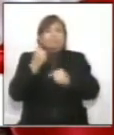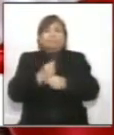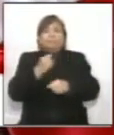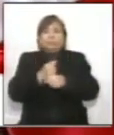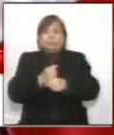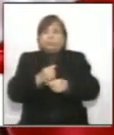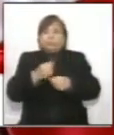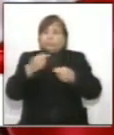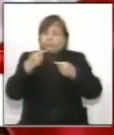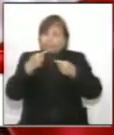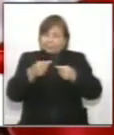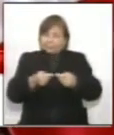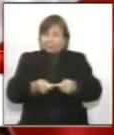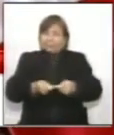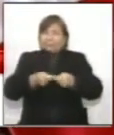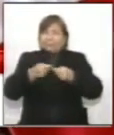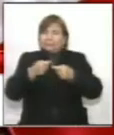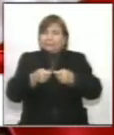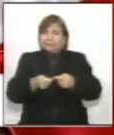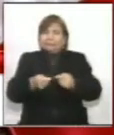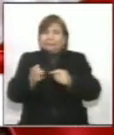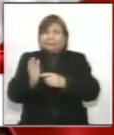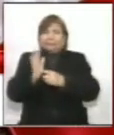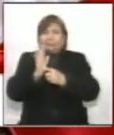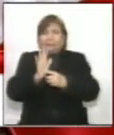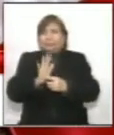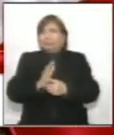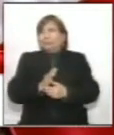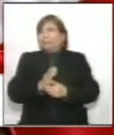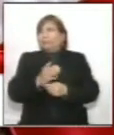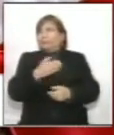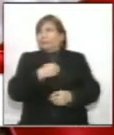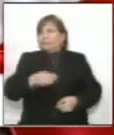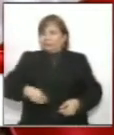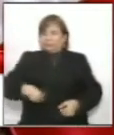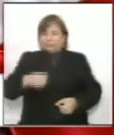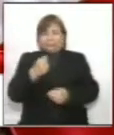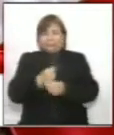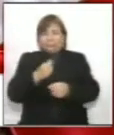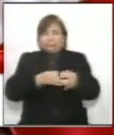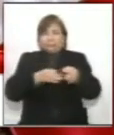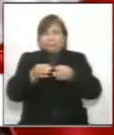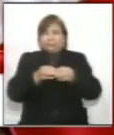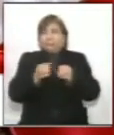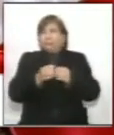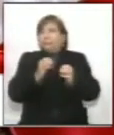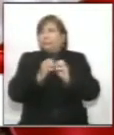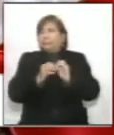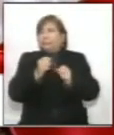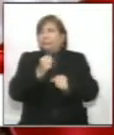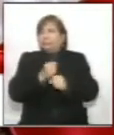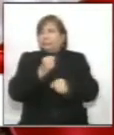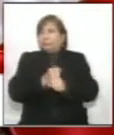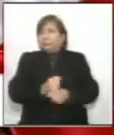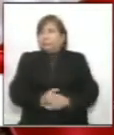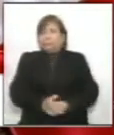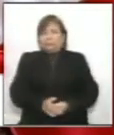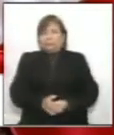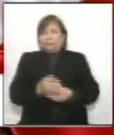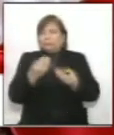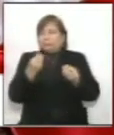escuchando al señor representante a través del ministro de Trabajo para poder explicar cómo se va a solucionar el problema de trabajo? ¿Cómo se